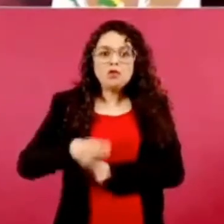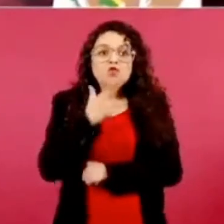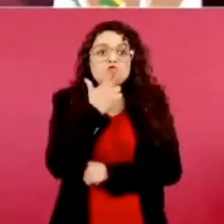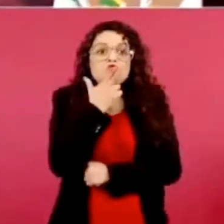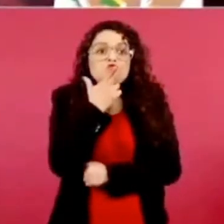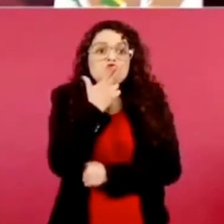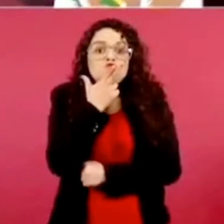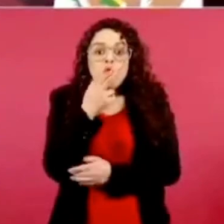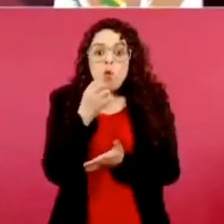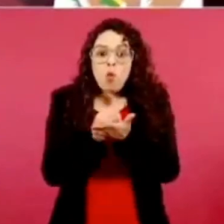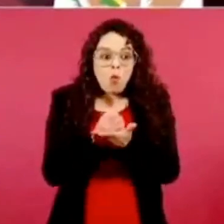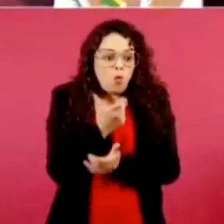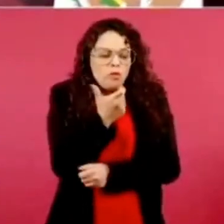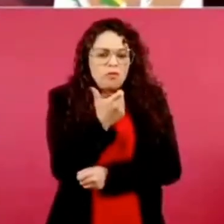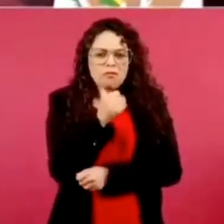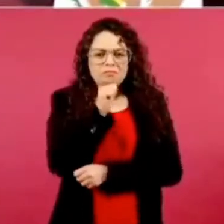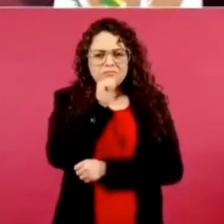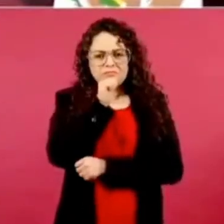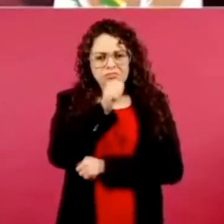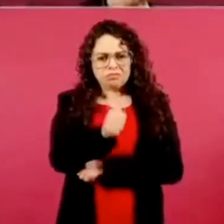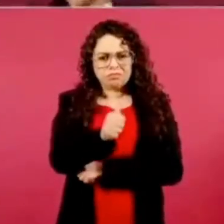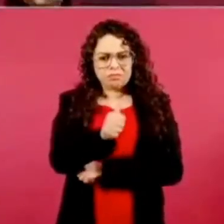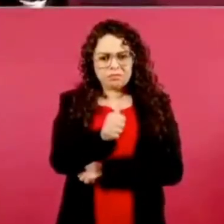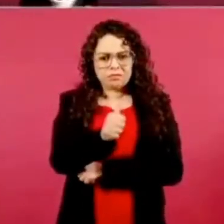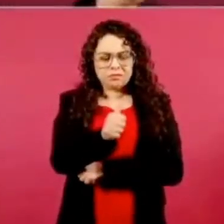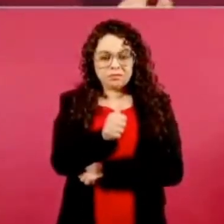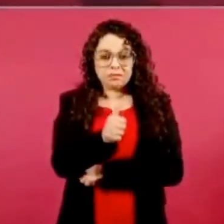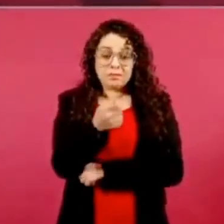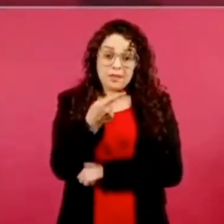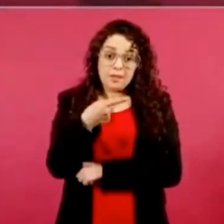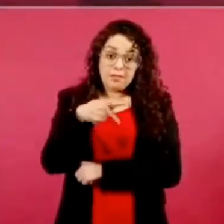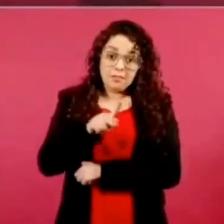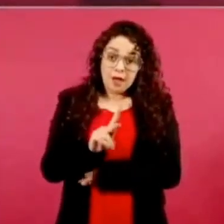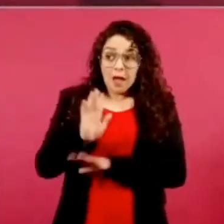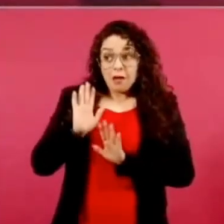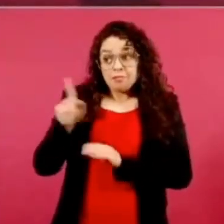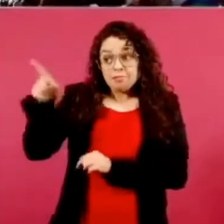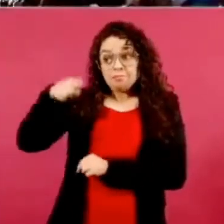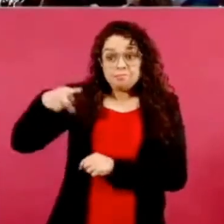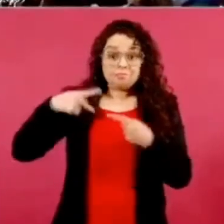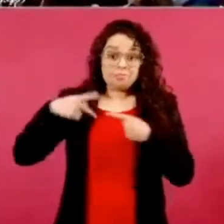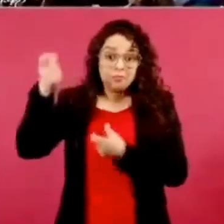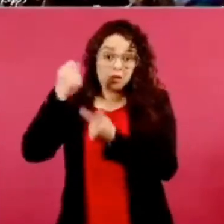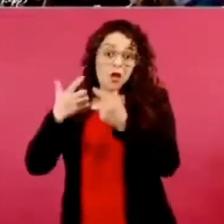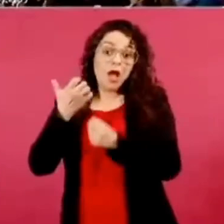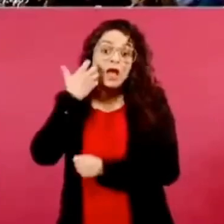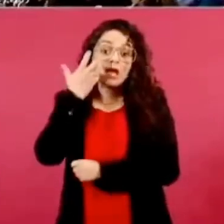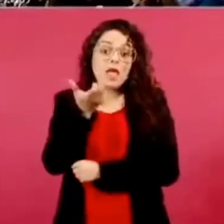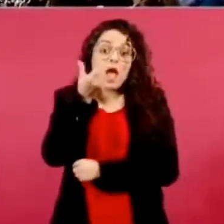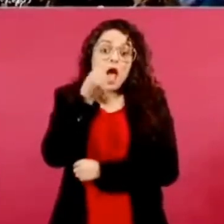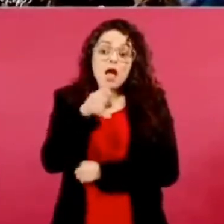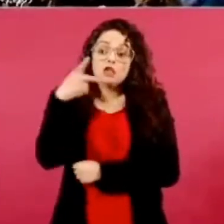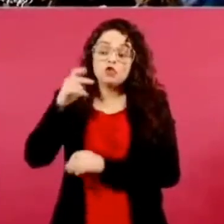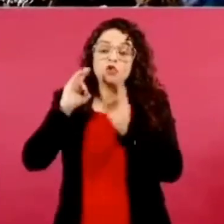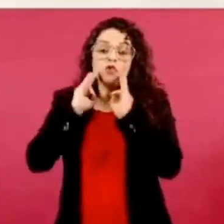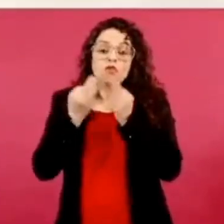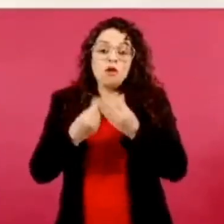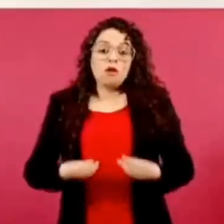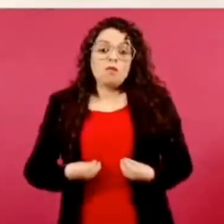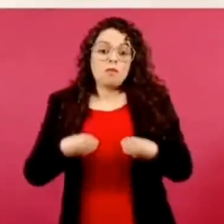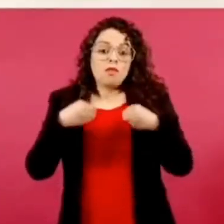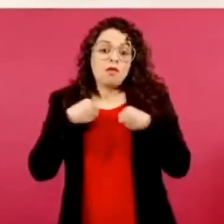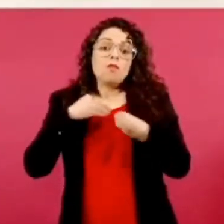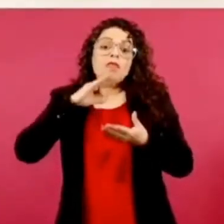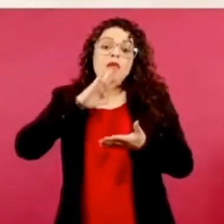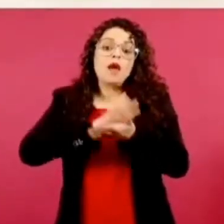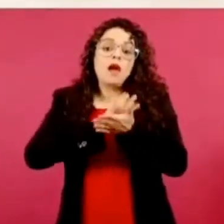se quiere establecer como forma de vida la corrupción, la gente